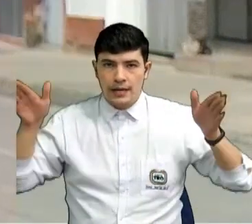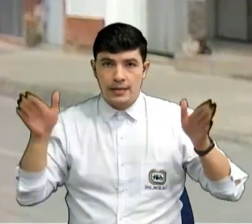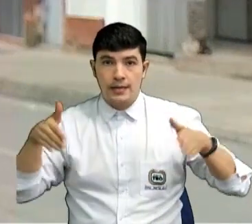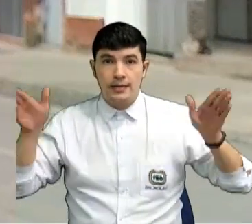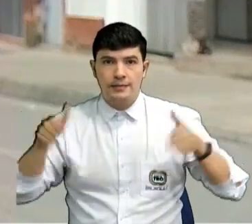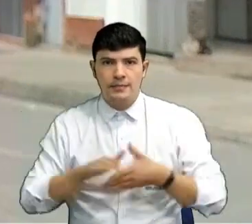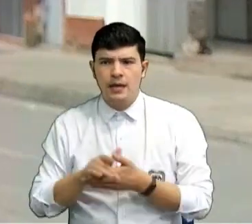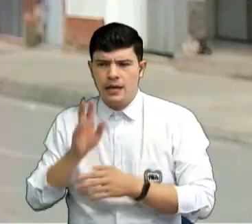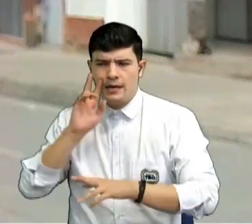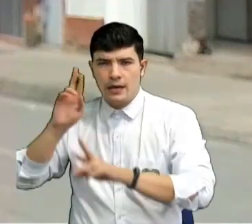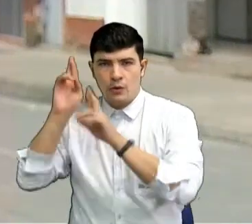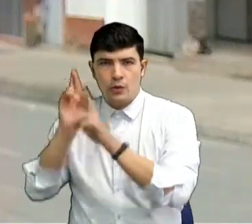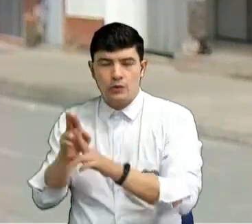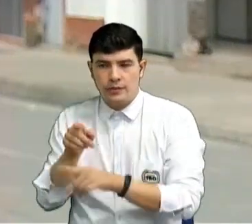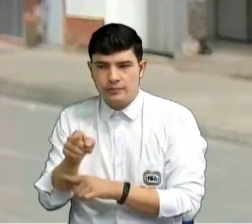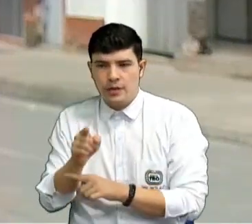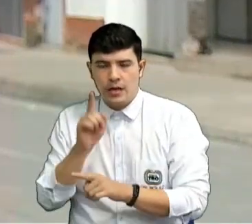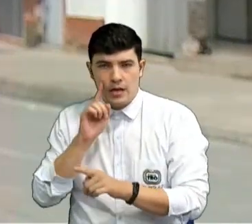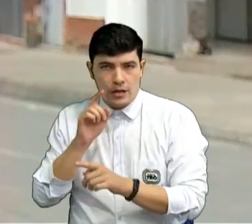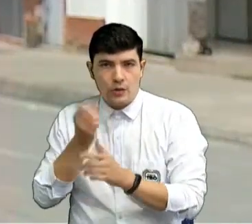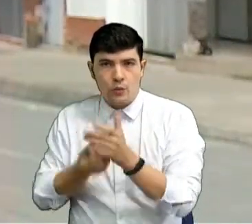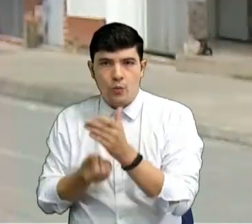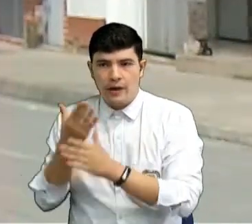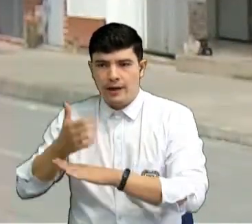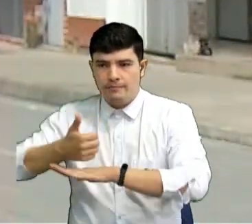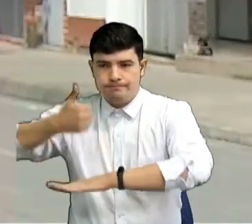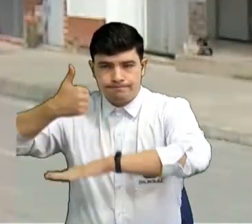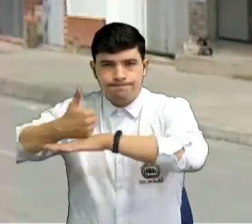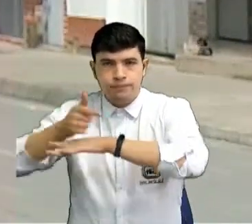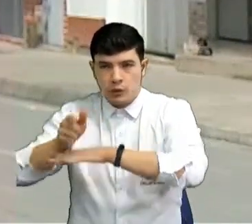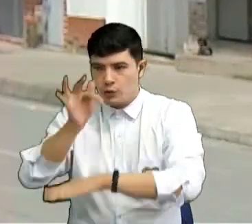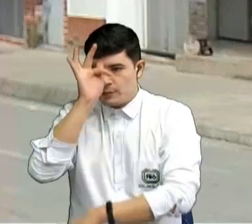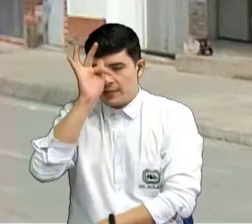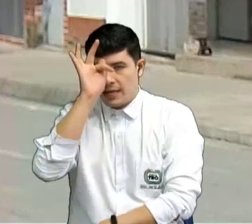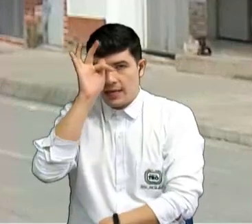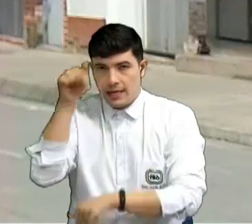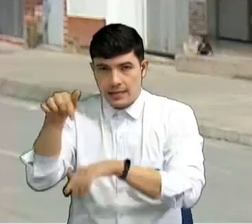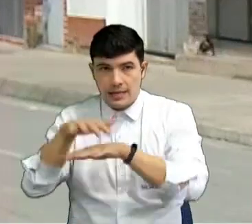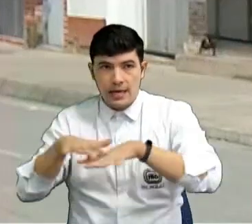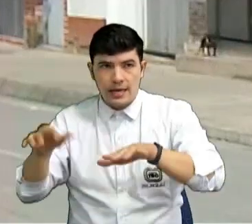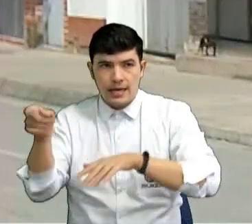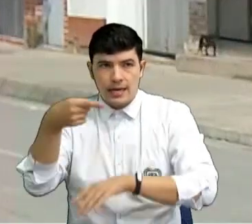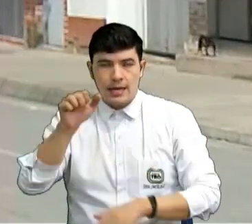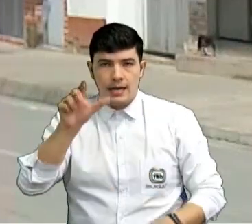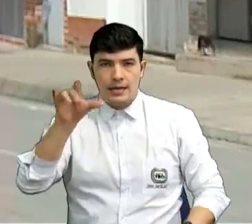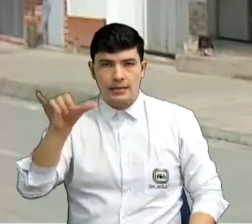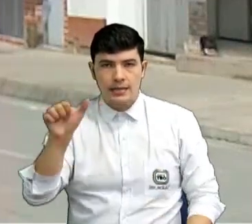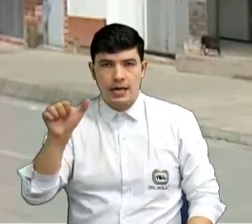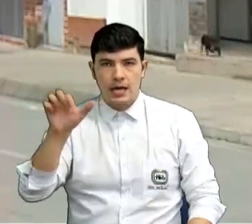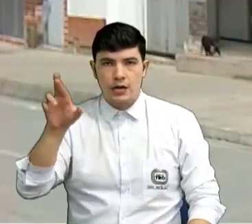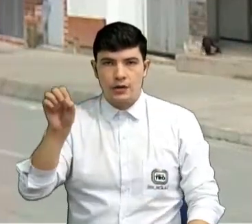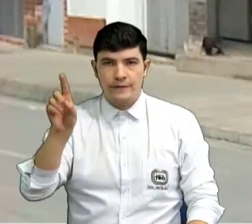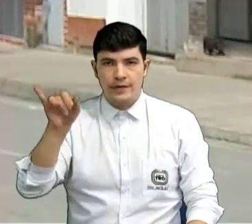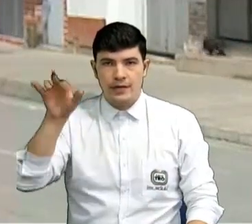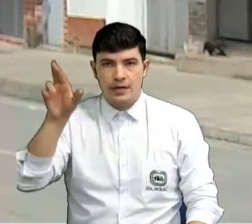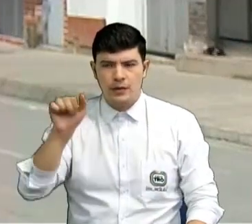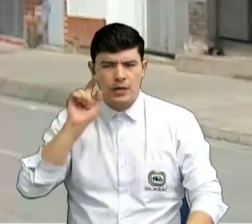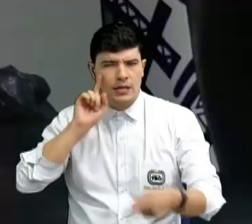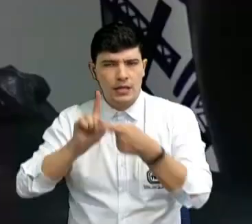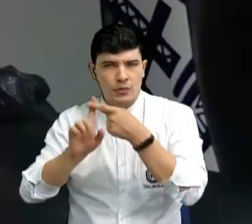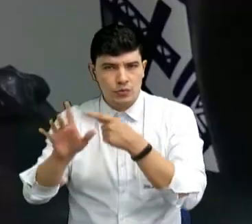García Rovira. El propósito, fortalecer la institución y brindar mayor servicio en calidad a los